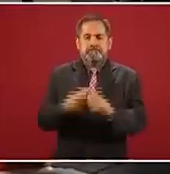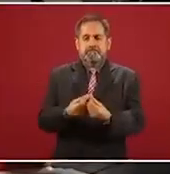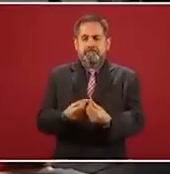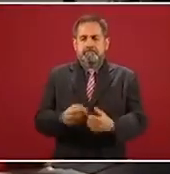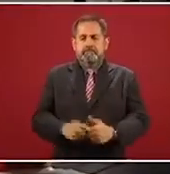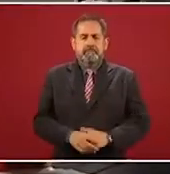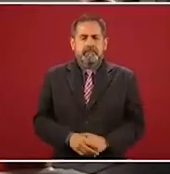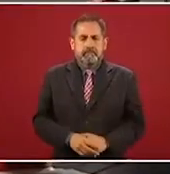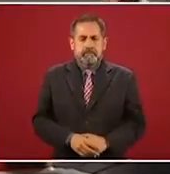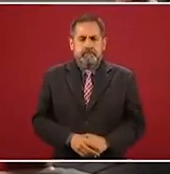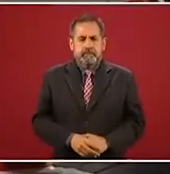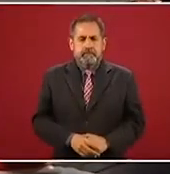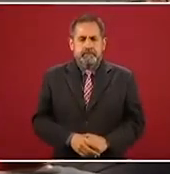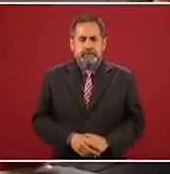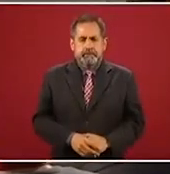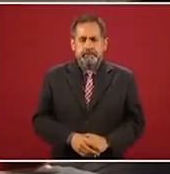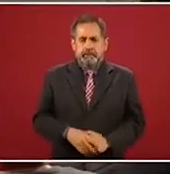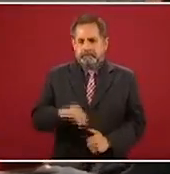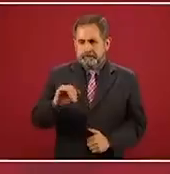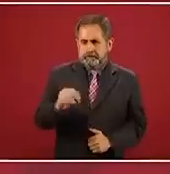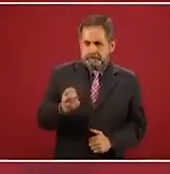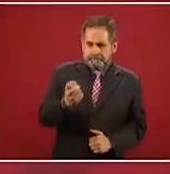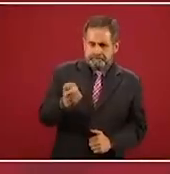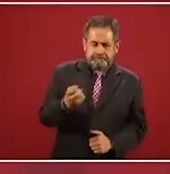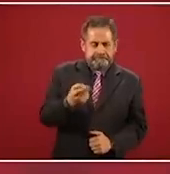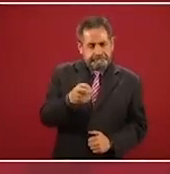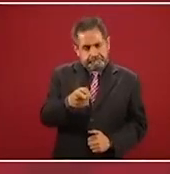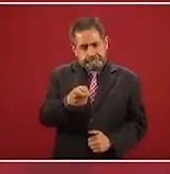es importante.